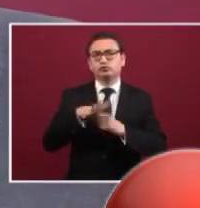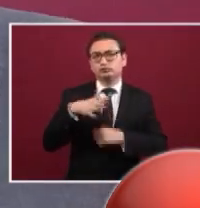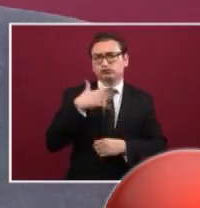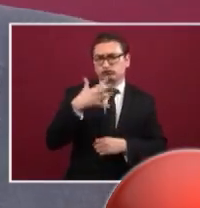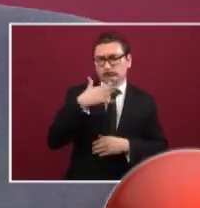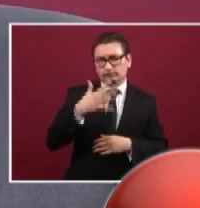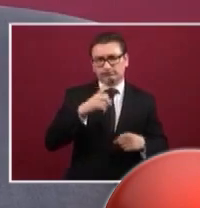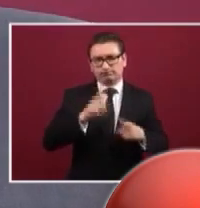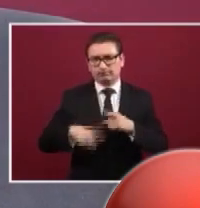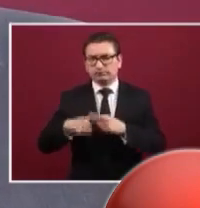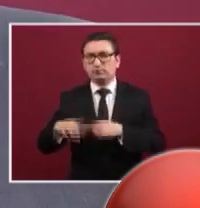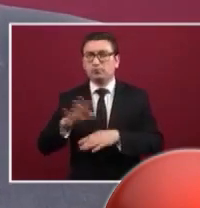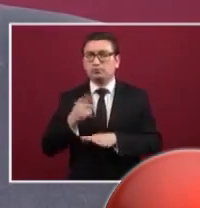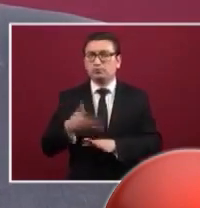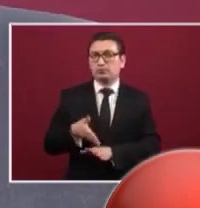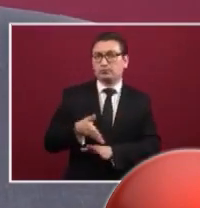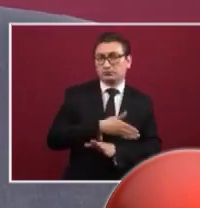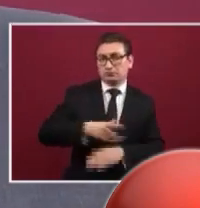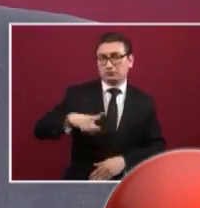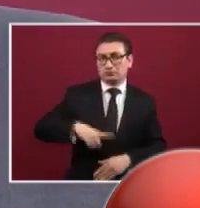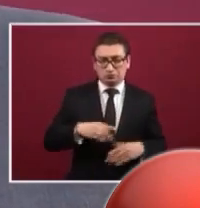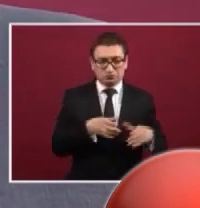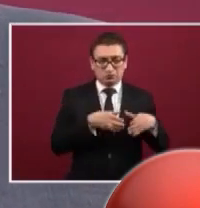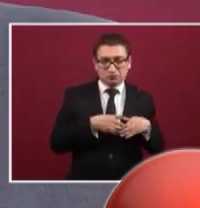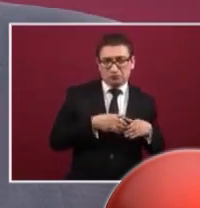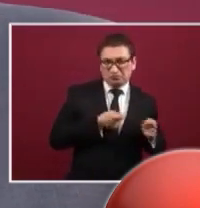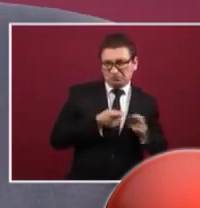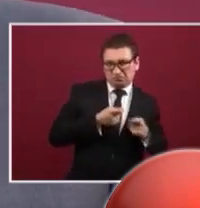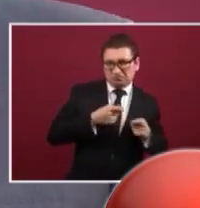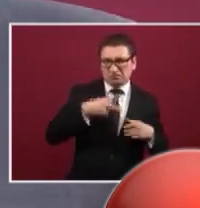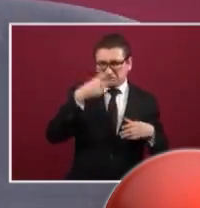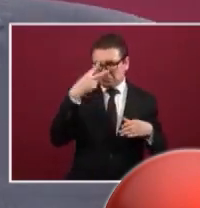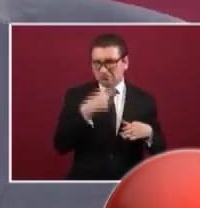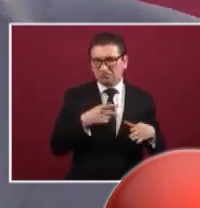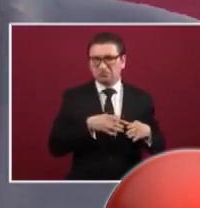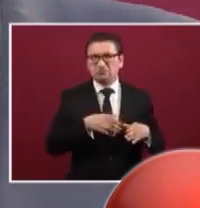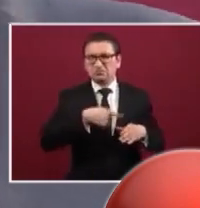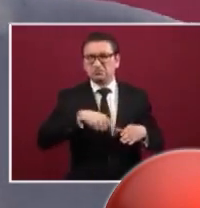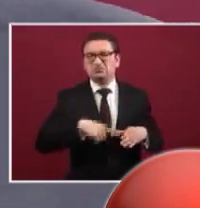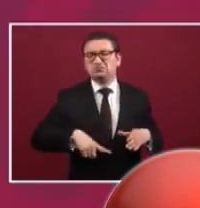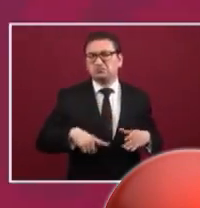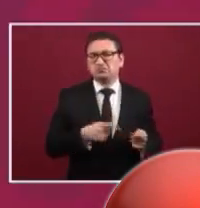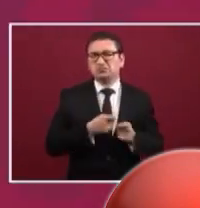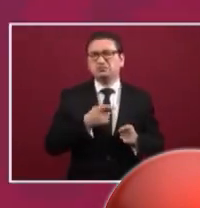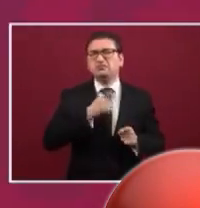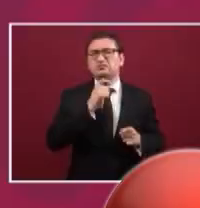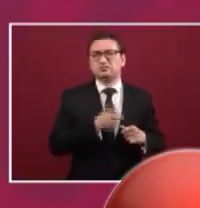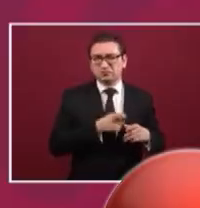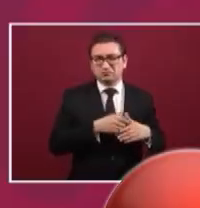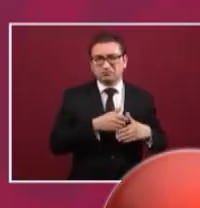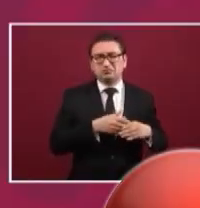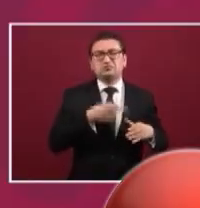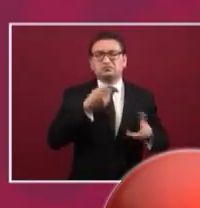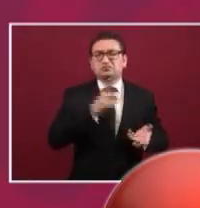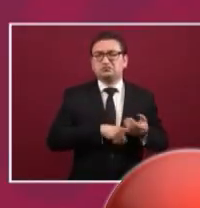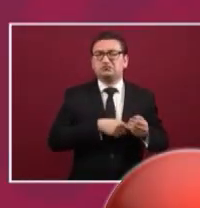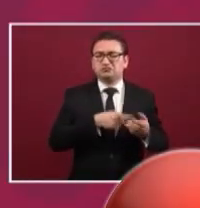porque neoliberalismo en México se convirtió en sinónimo de corrupción,